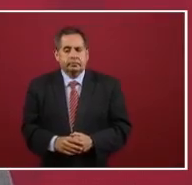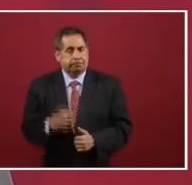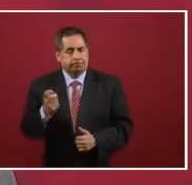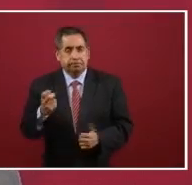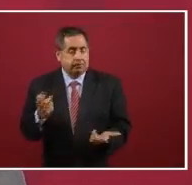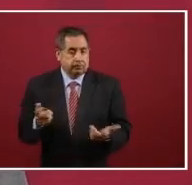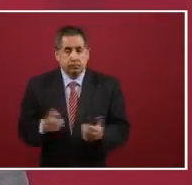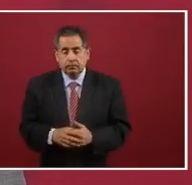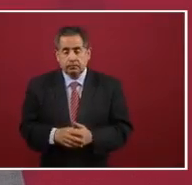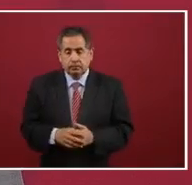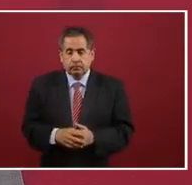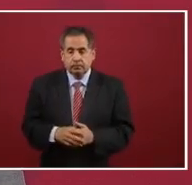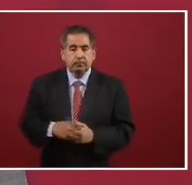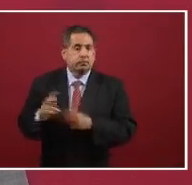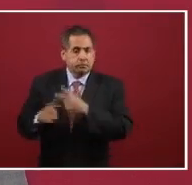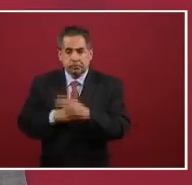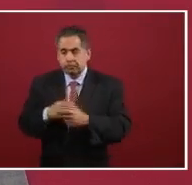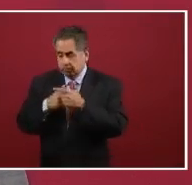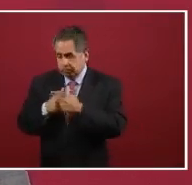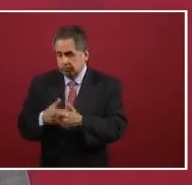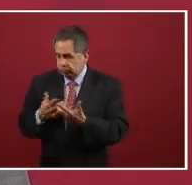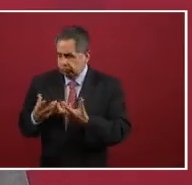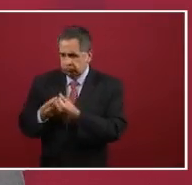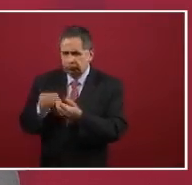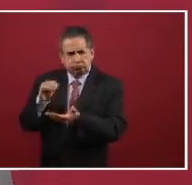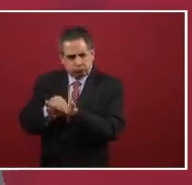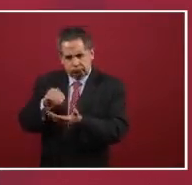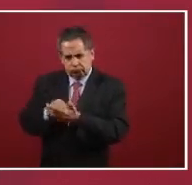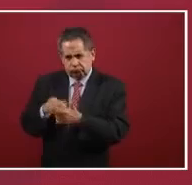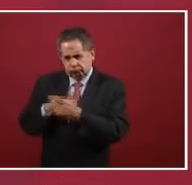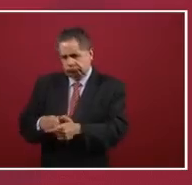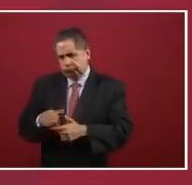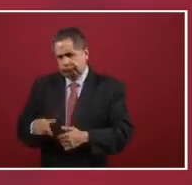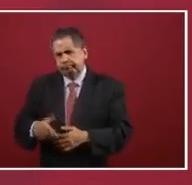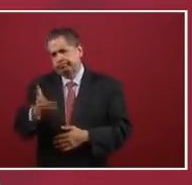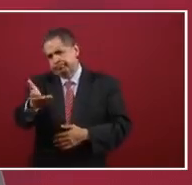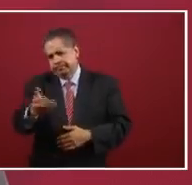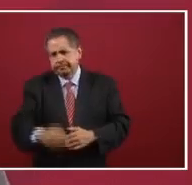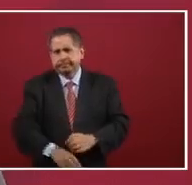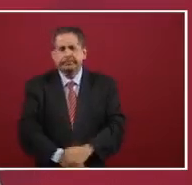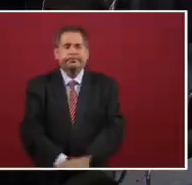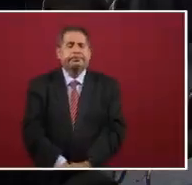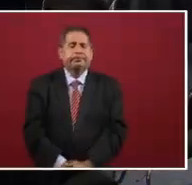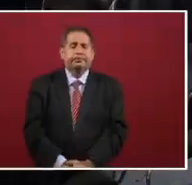Entonces, vamos a continuar de esta manera.